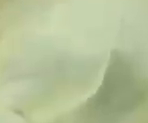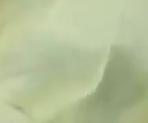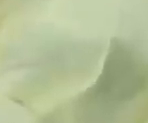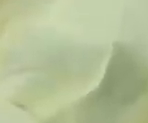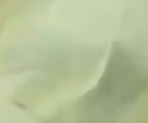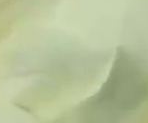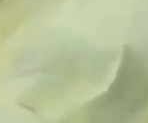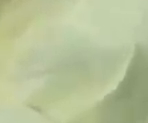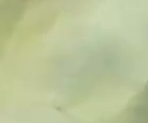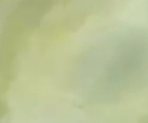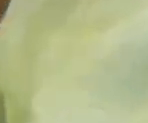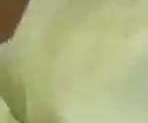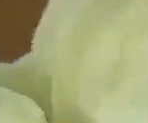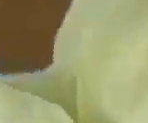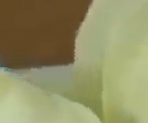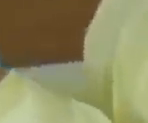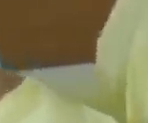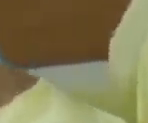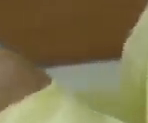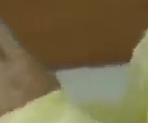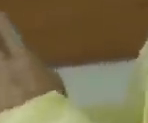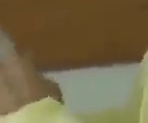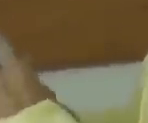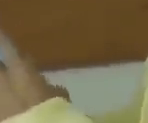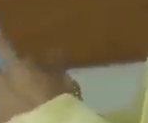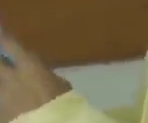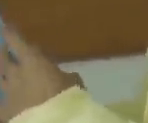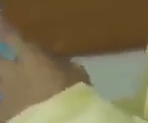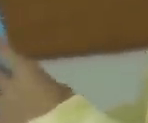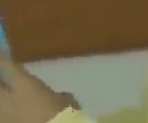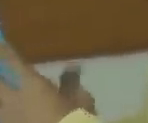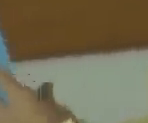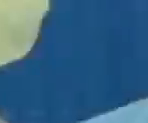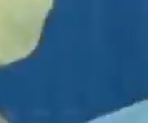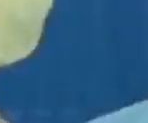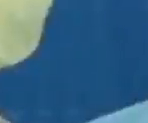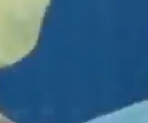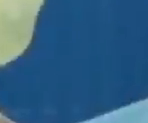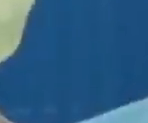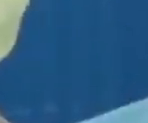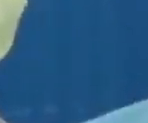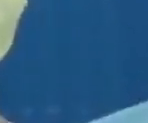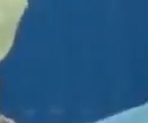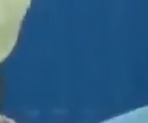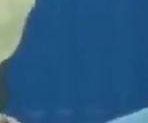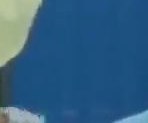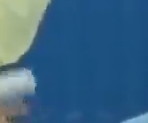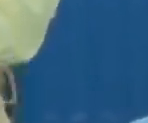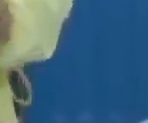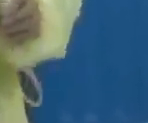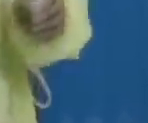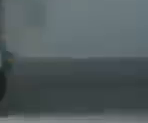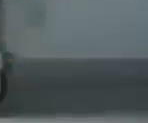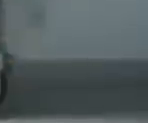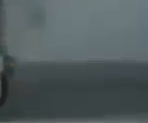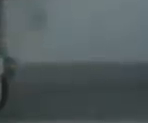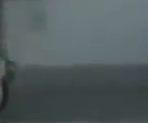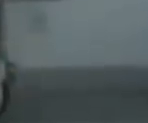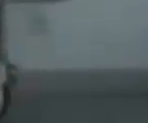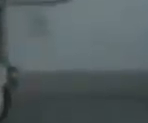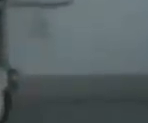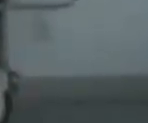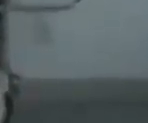región, atención gratuita y recuperación en el sistema de salud en un alto porcentaje de los casos.